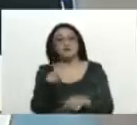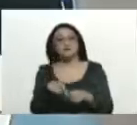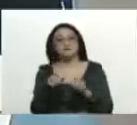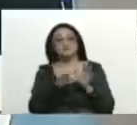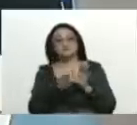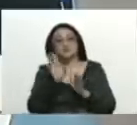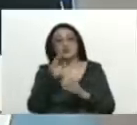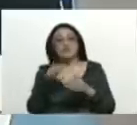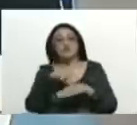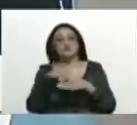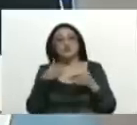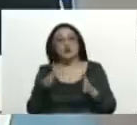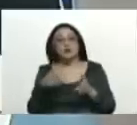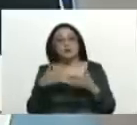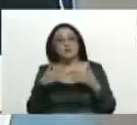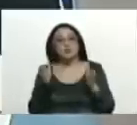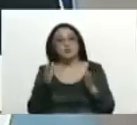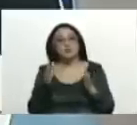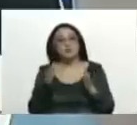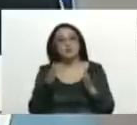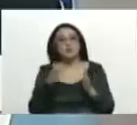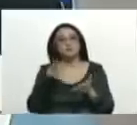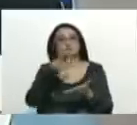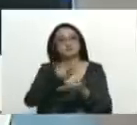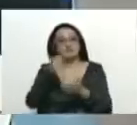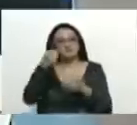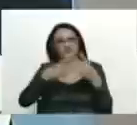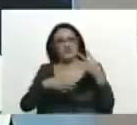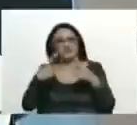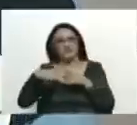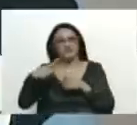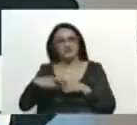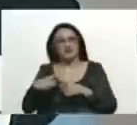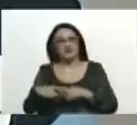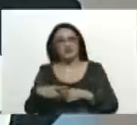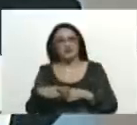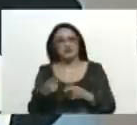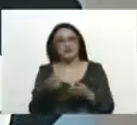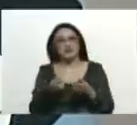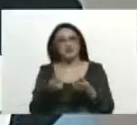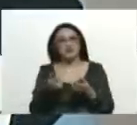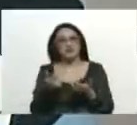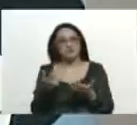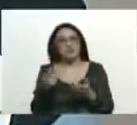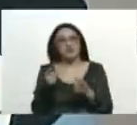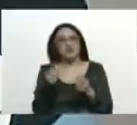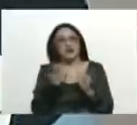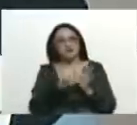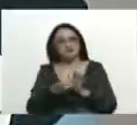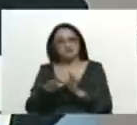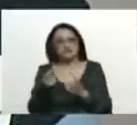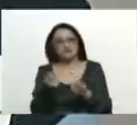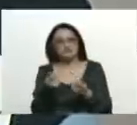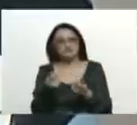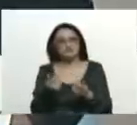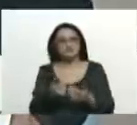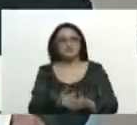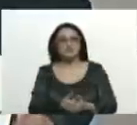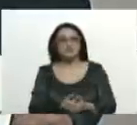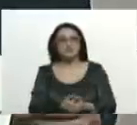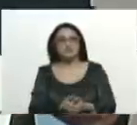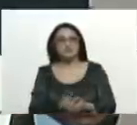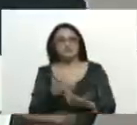soborno funcionario público evasión de proceso licitatorio legitimación de capitales y asociación en pantalla